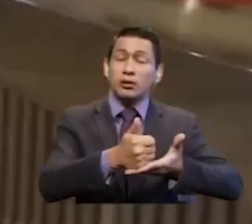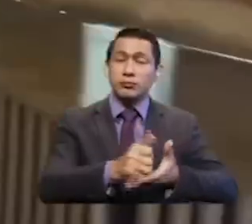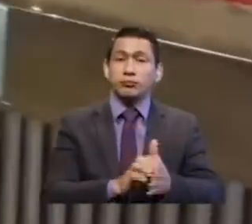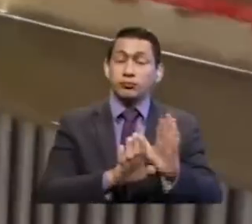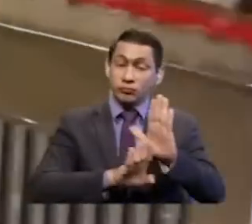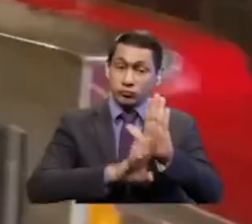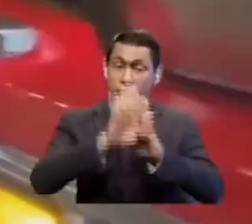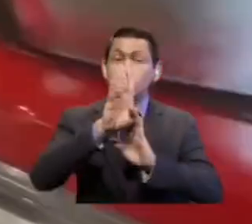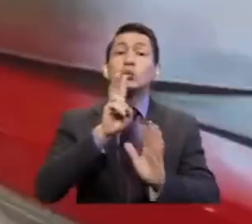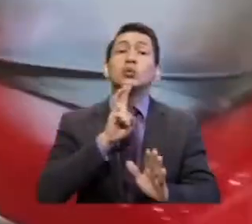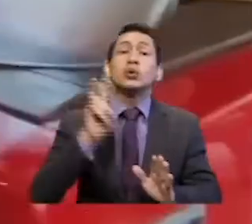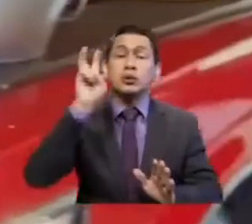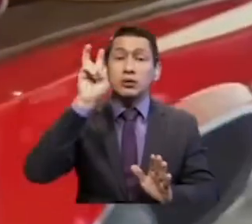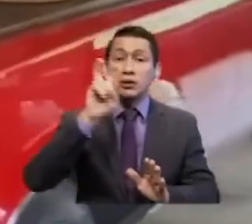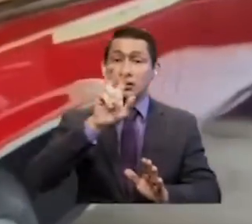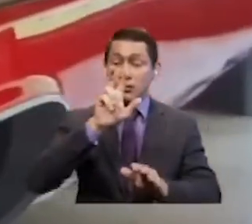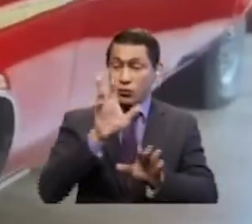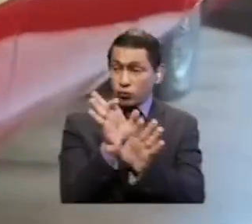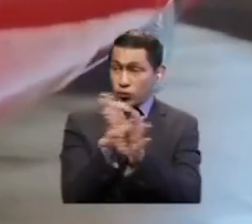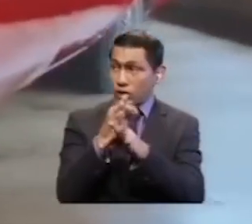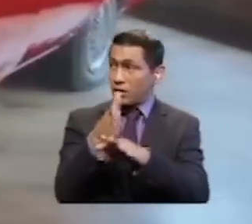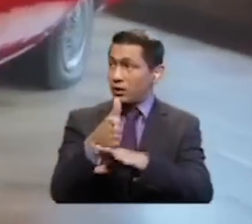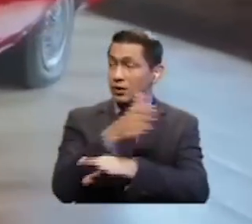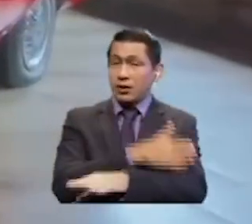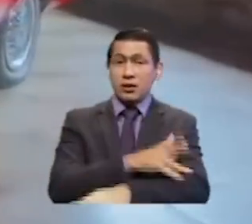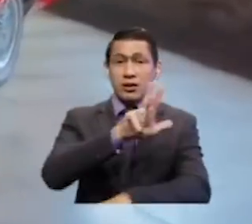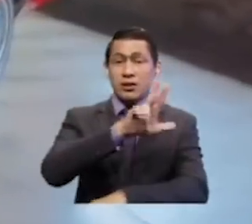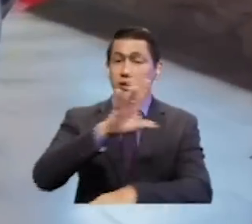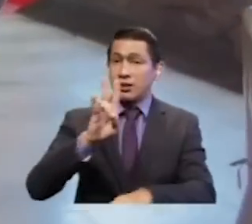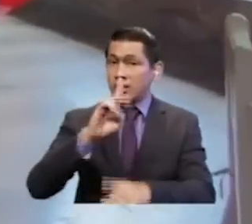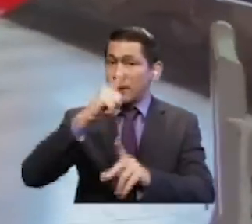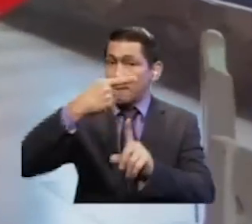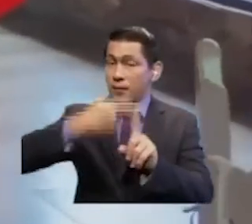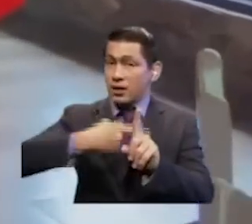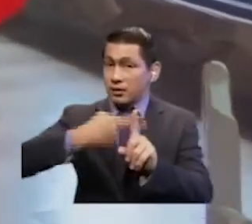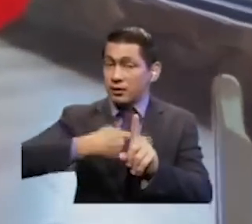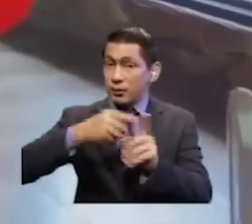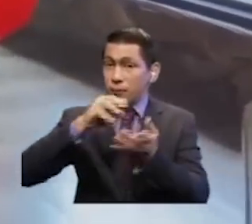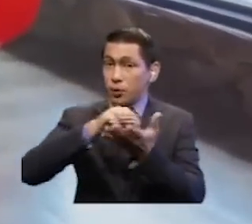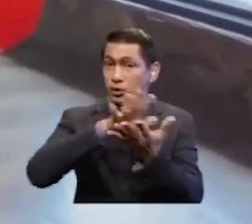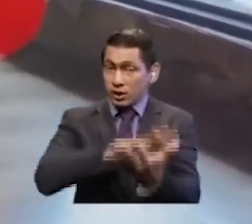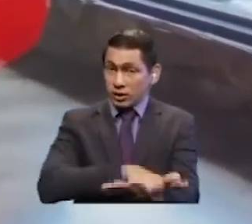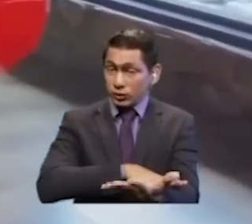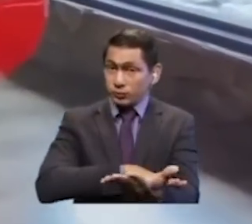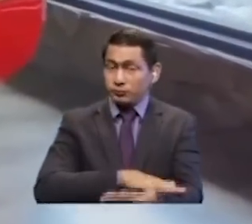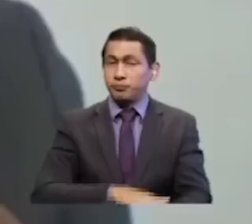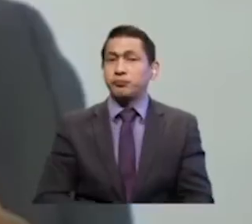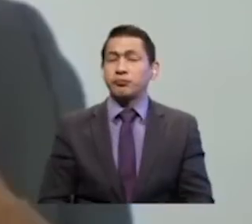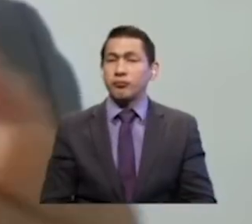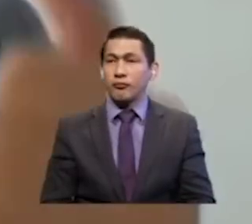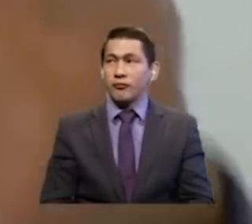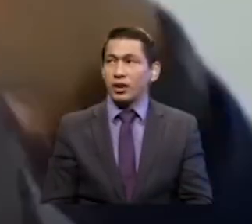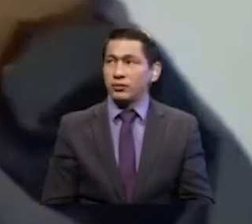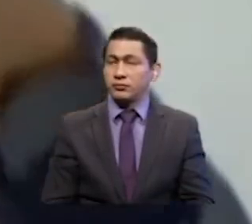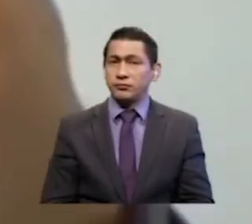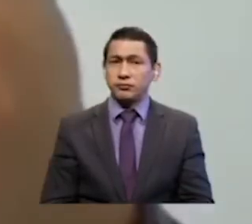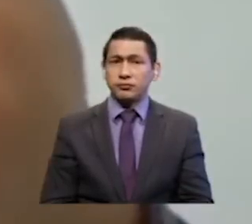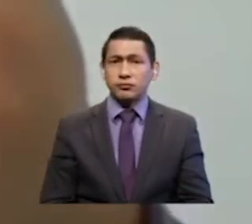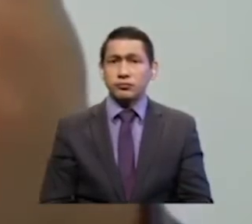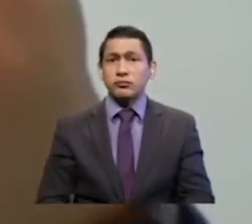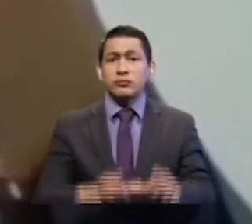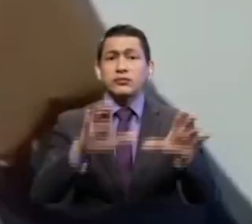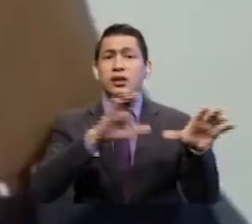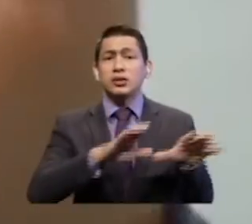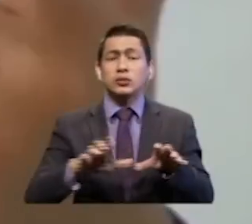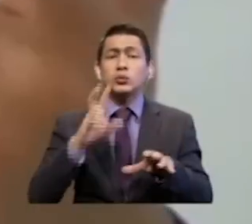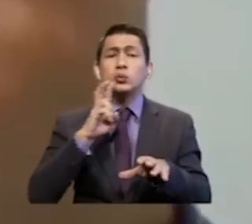que tengan desde 37 meses de operaciones, que presenten proyectos innovadores para expandir su mercado. ¿Cuáles son las actividades turísticas, alimentos